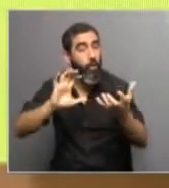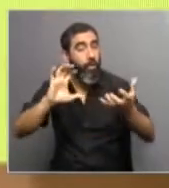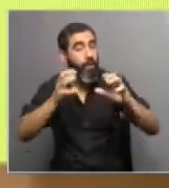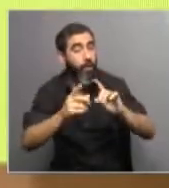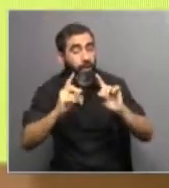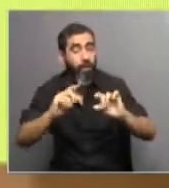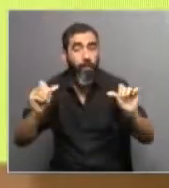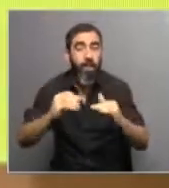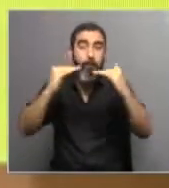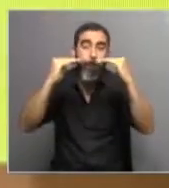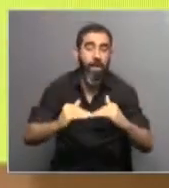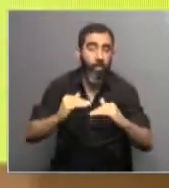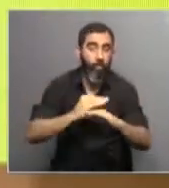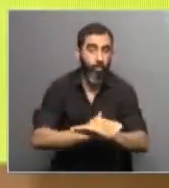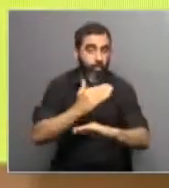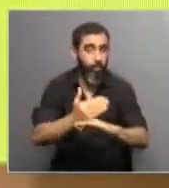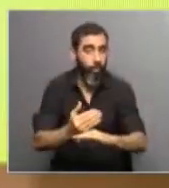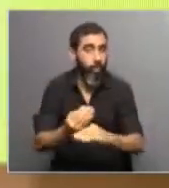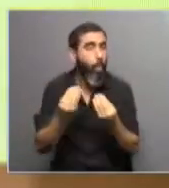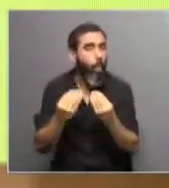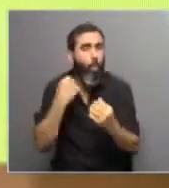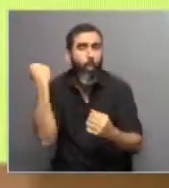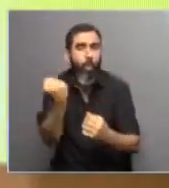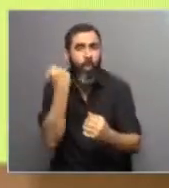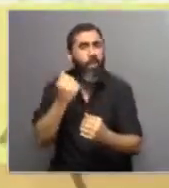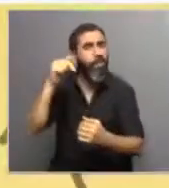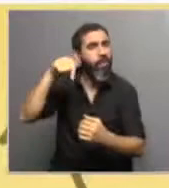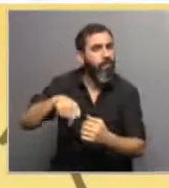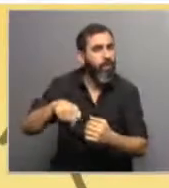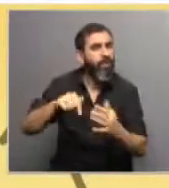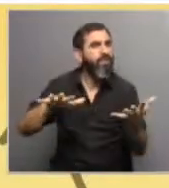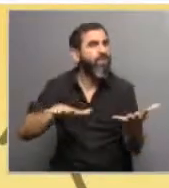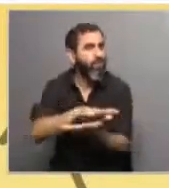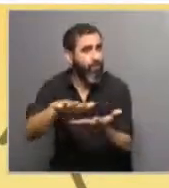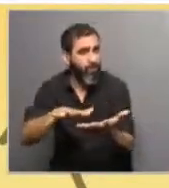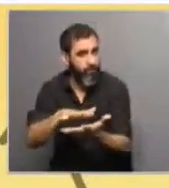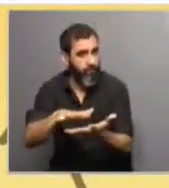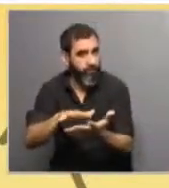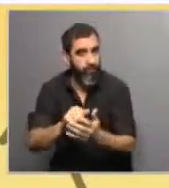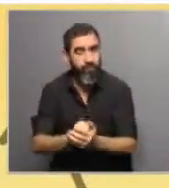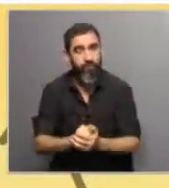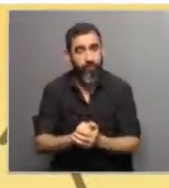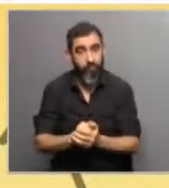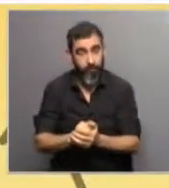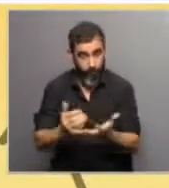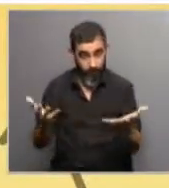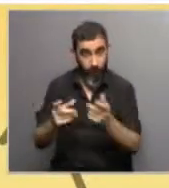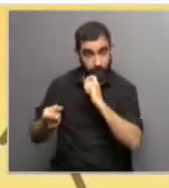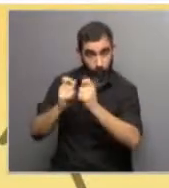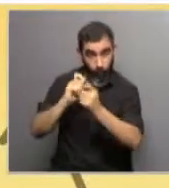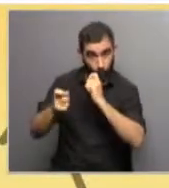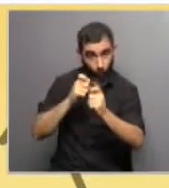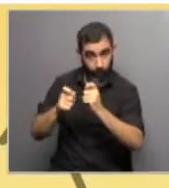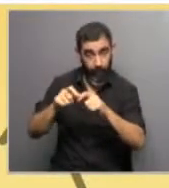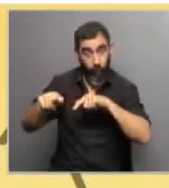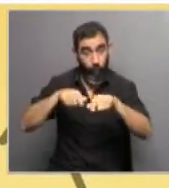mitigar sus consecuencias. ¿Cuánto nos importa aquí lo que está sucediendo? Una reciente encuesta coordinada